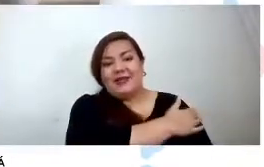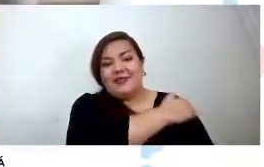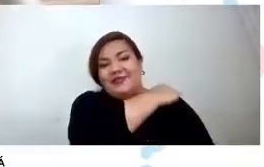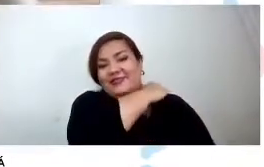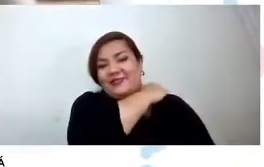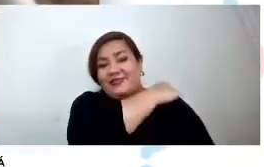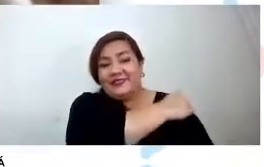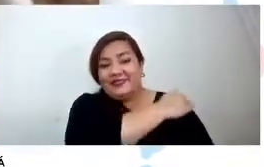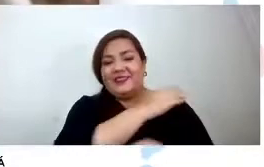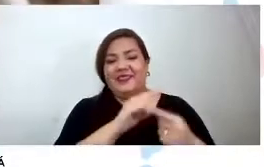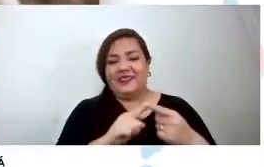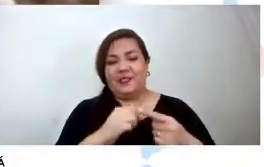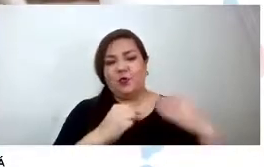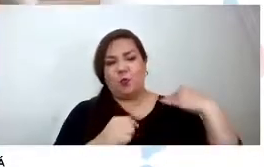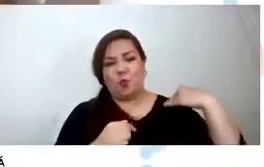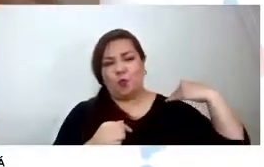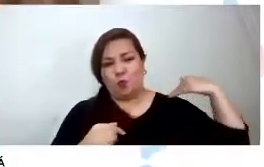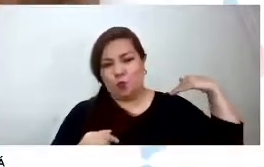algo pasó.